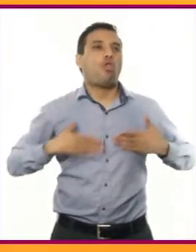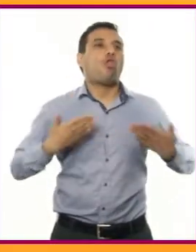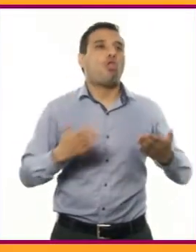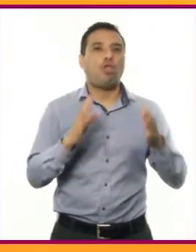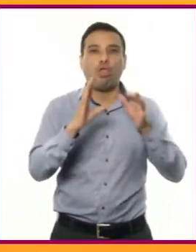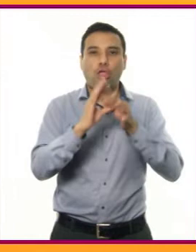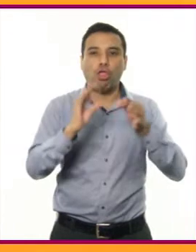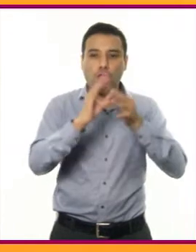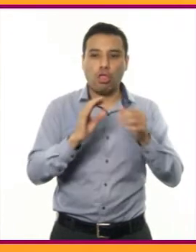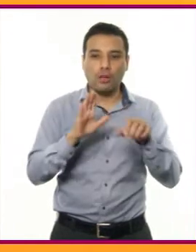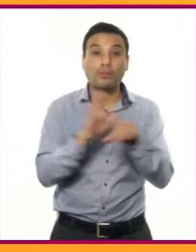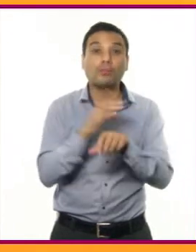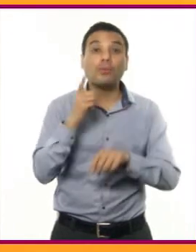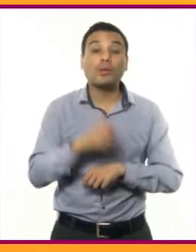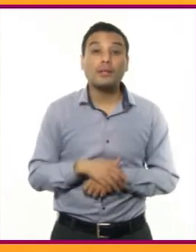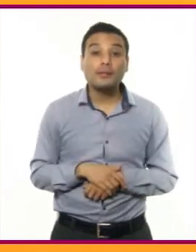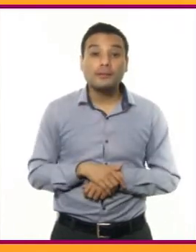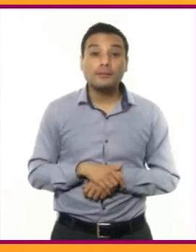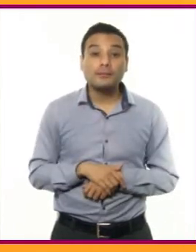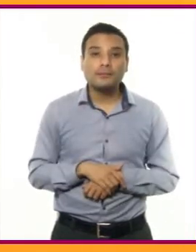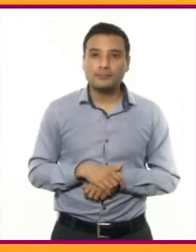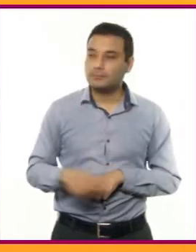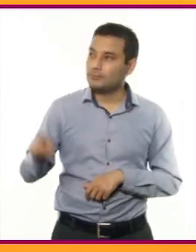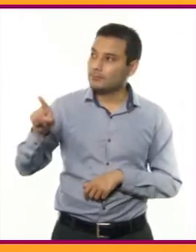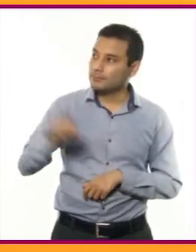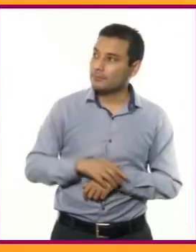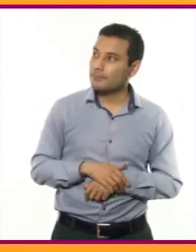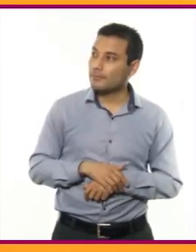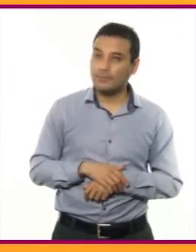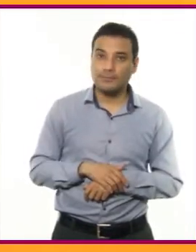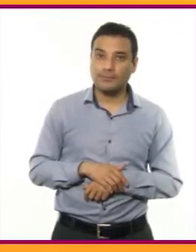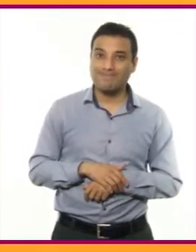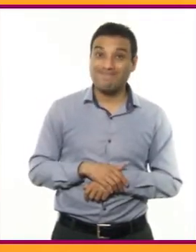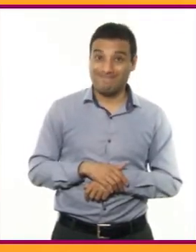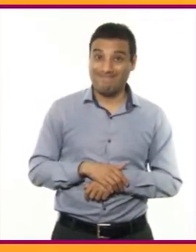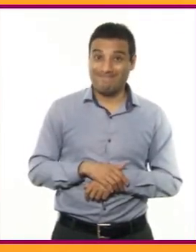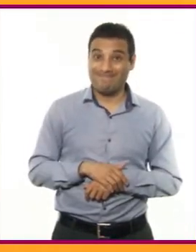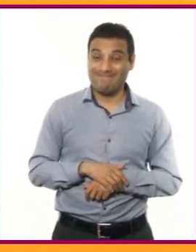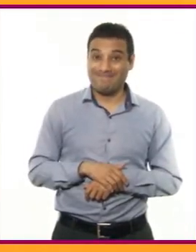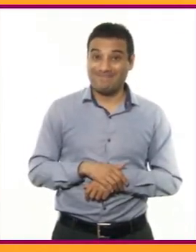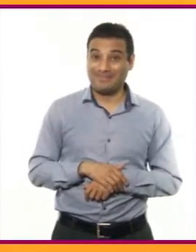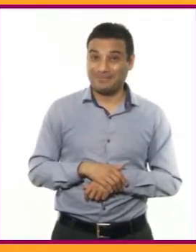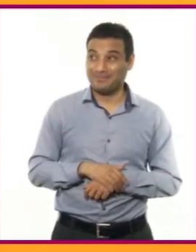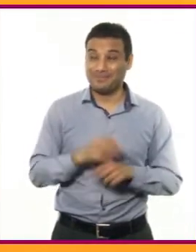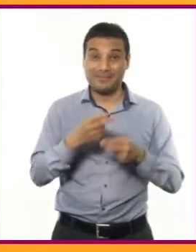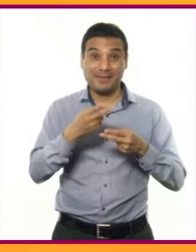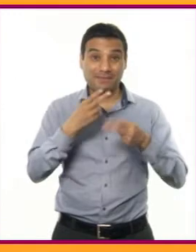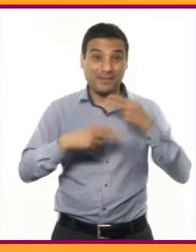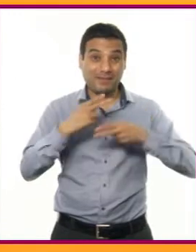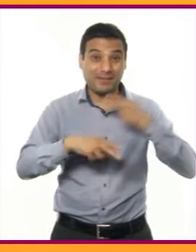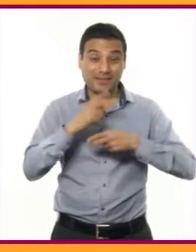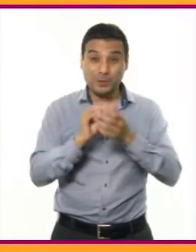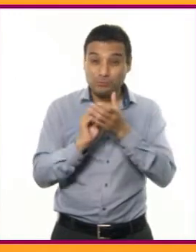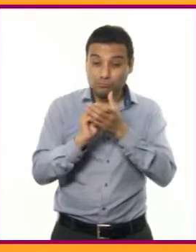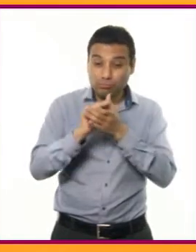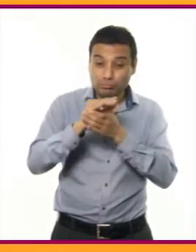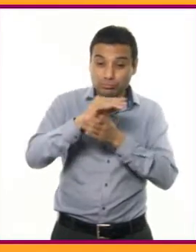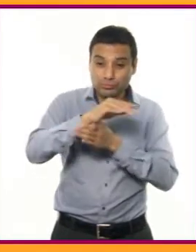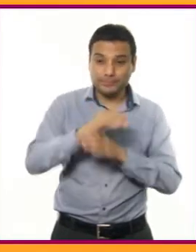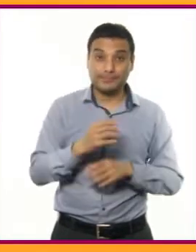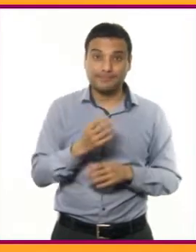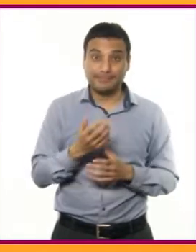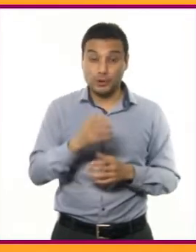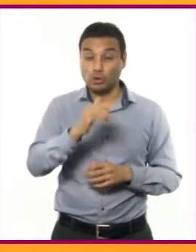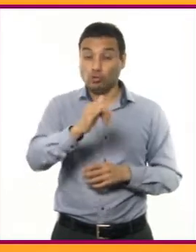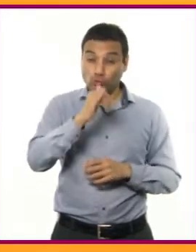también altera al neurotransmisor dopamina. Aquí es donde se produce la adicción, debido a que este, a